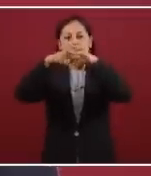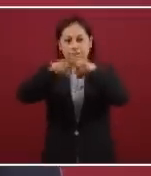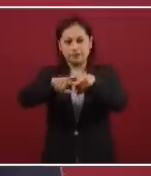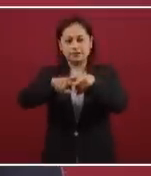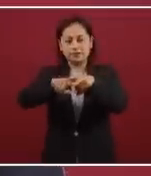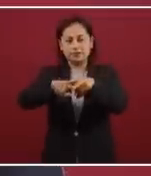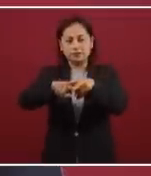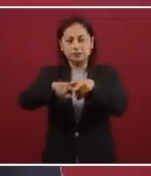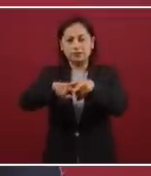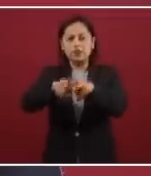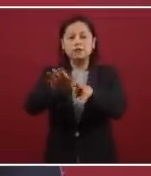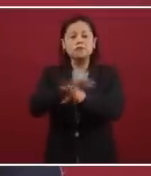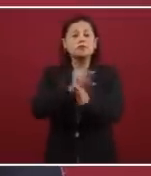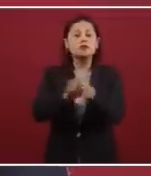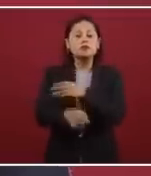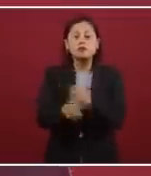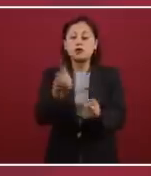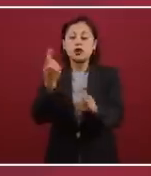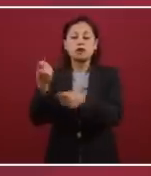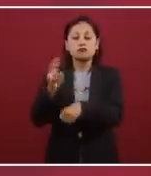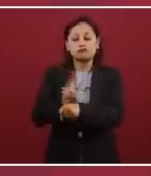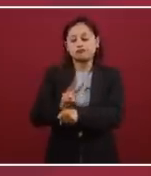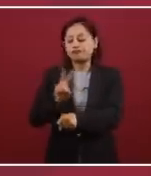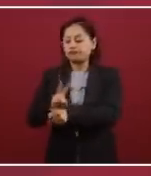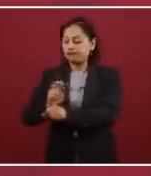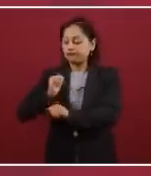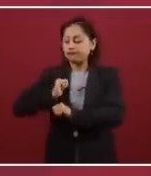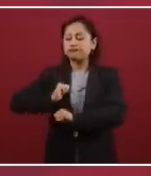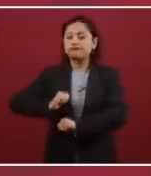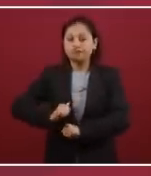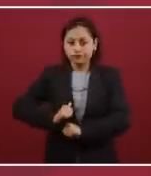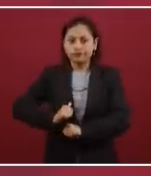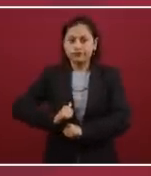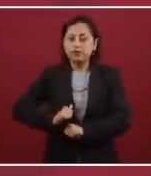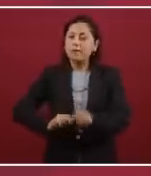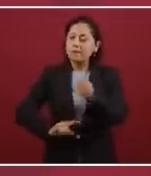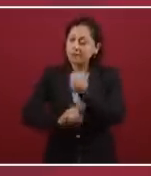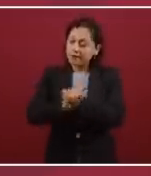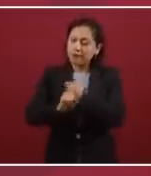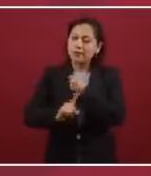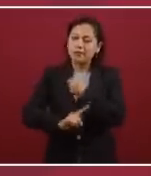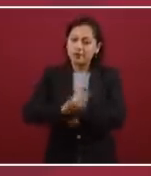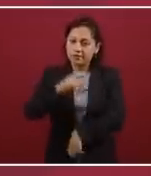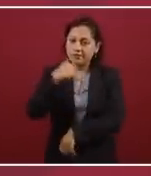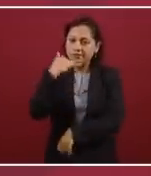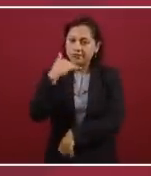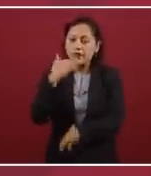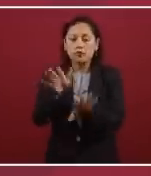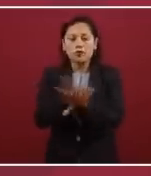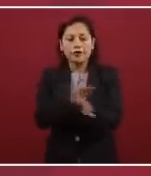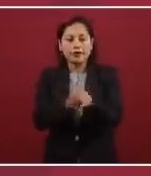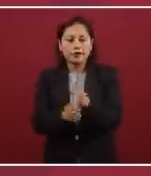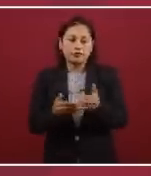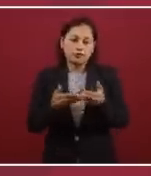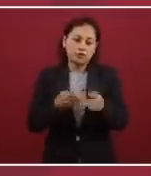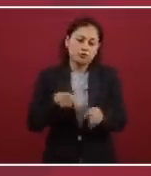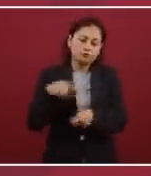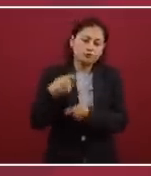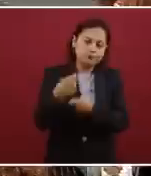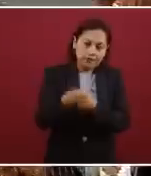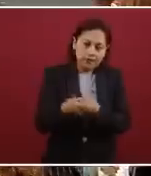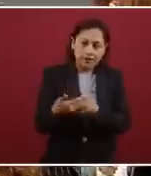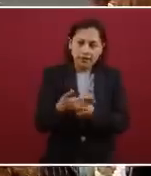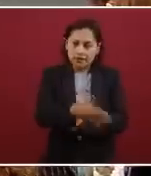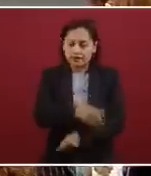inspectores en pesca, ¿sí?, en aduanas. O sea, lo